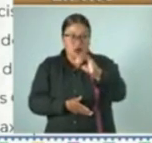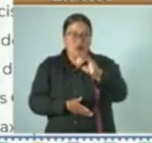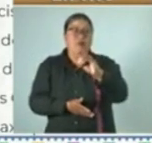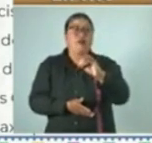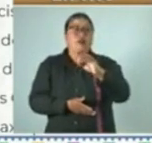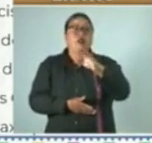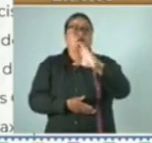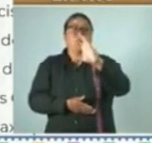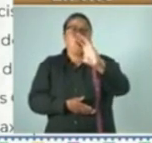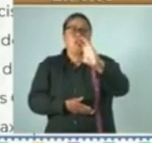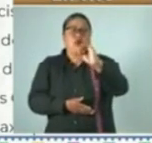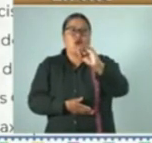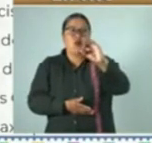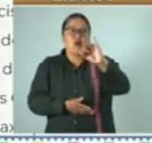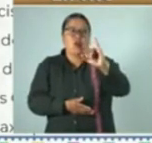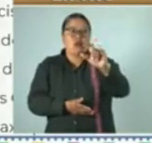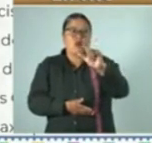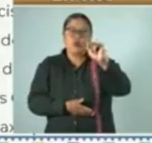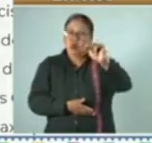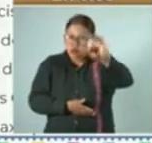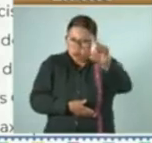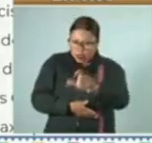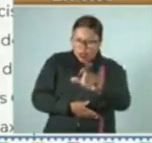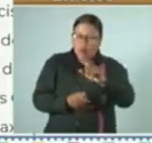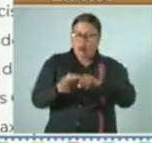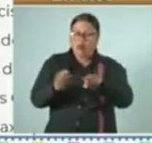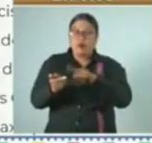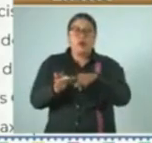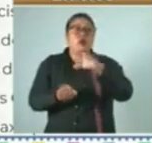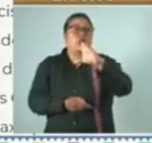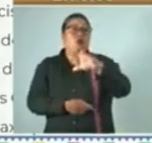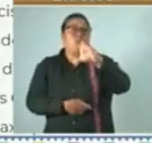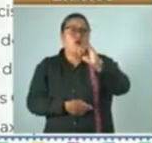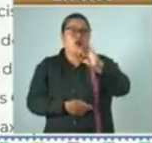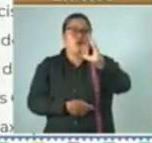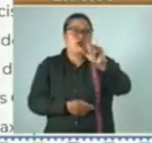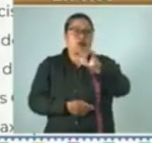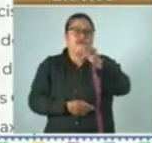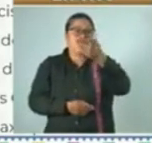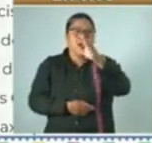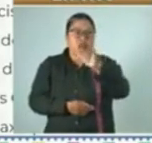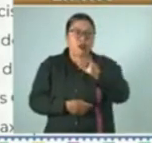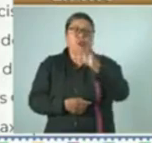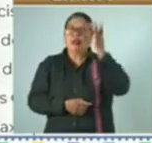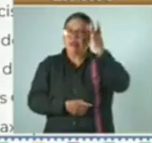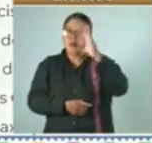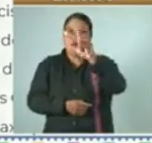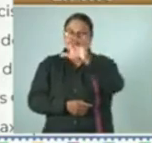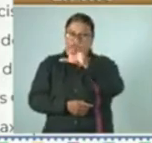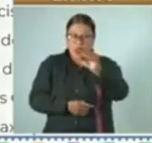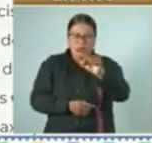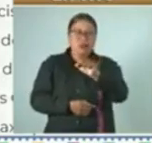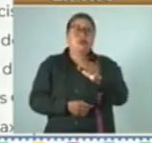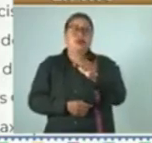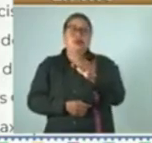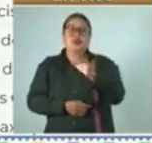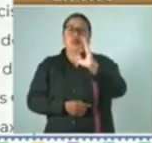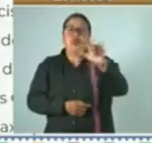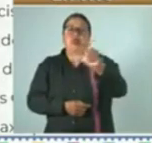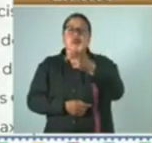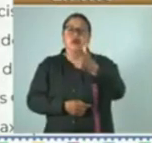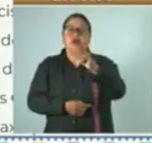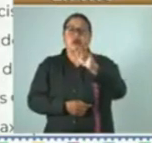San Juan Bautista Tustepec, San Juan Bautista Coistlahuaca, San Blas Atempa, San Francisco